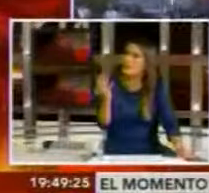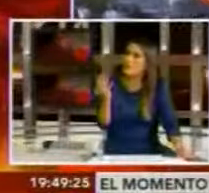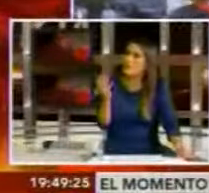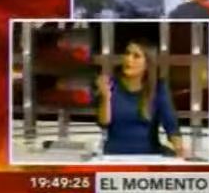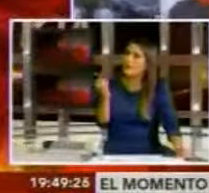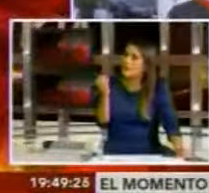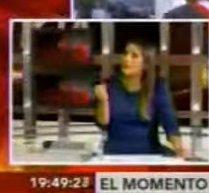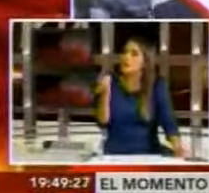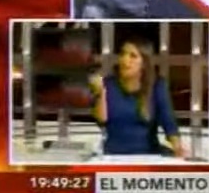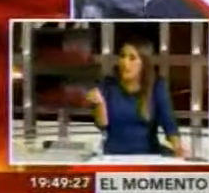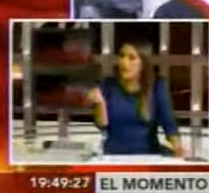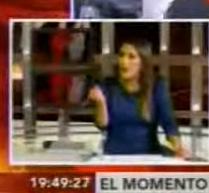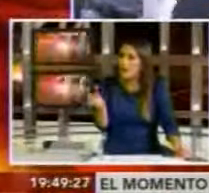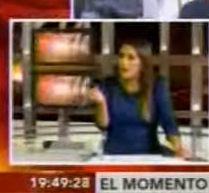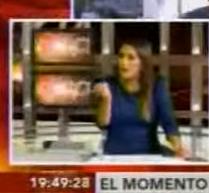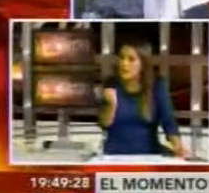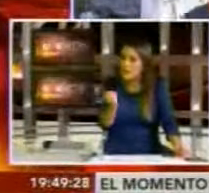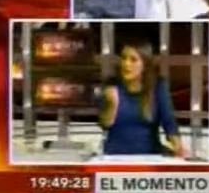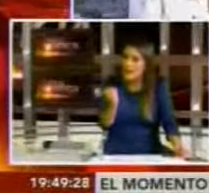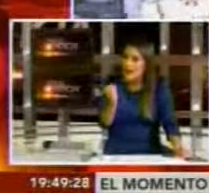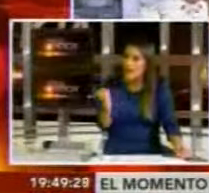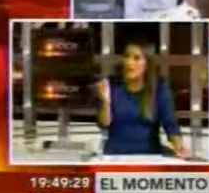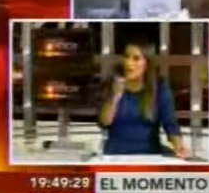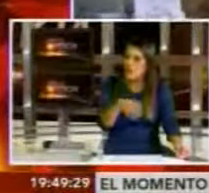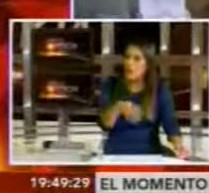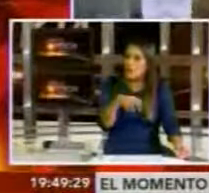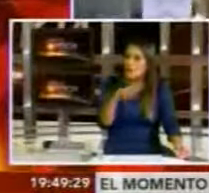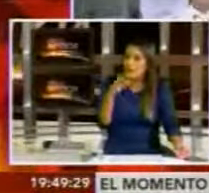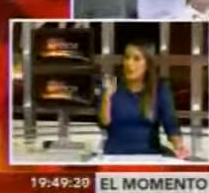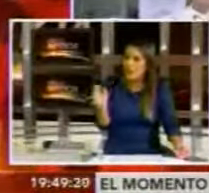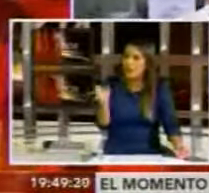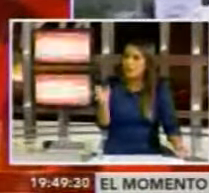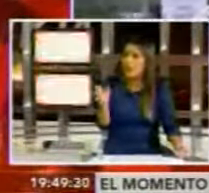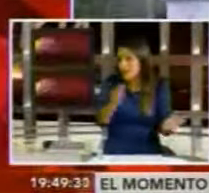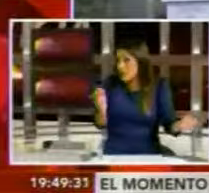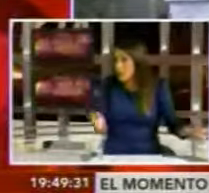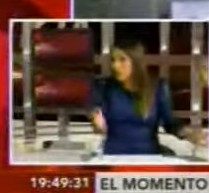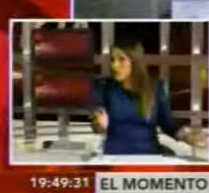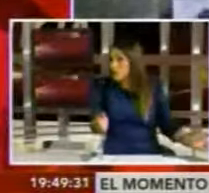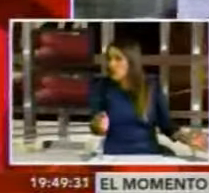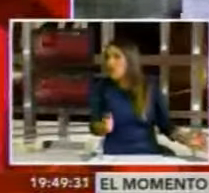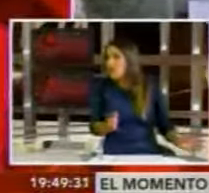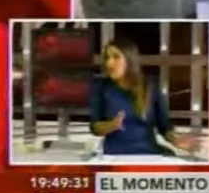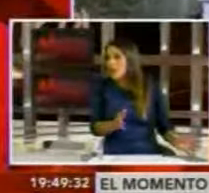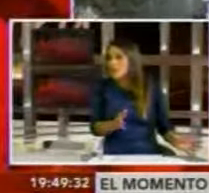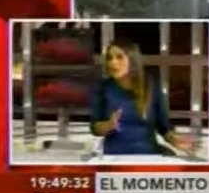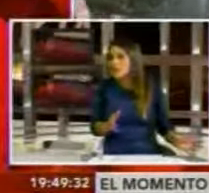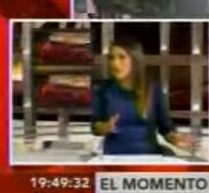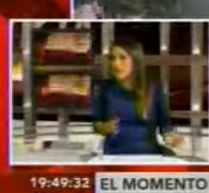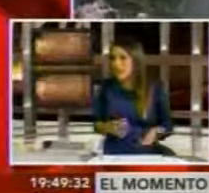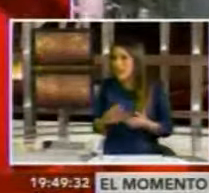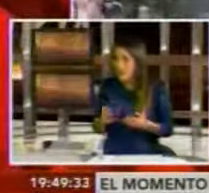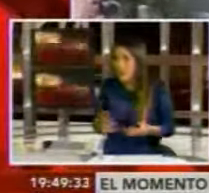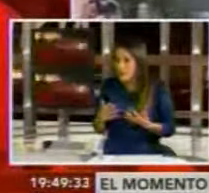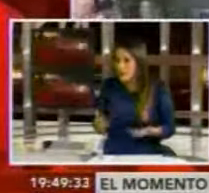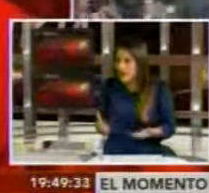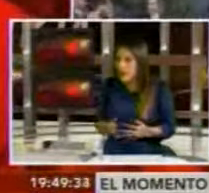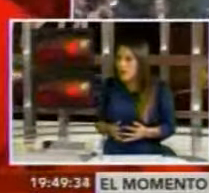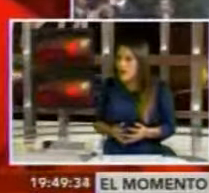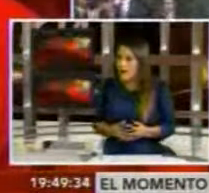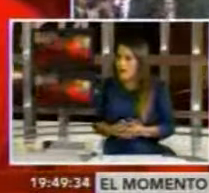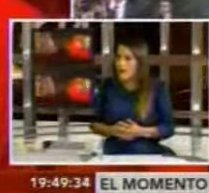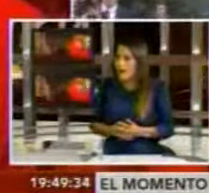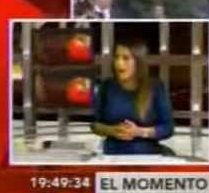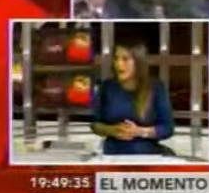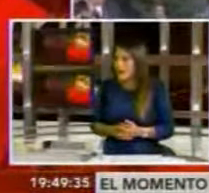los desaciertos incluso del gobierno anterior. Por la larga pueden tener una mala pasada, quizás preocuparse de lo que se viene ahora en adelante, que revisar tanto lo que ocurrió